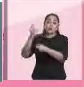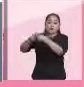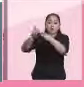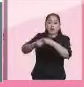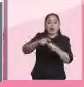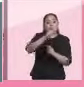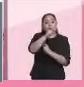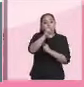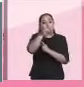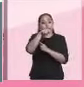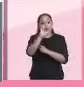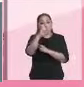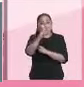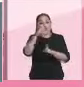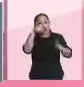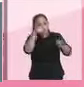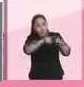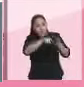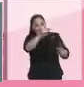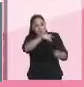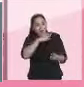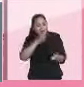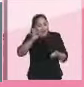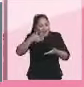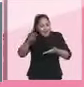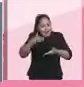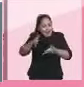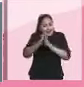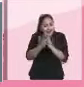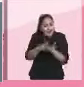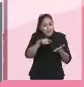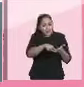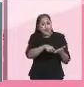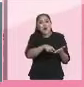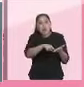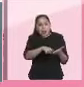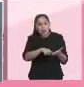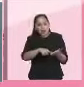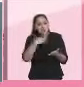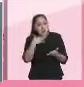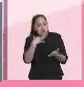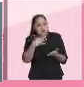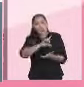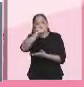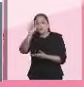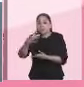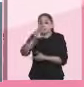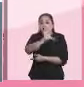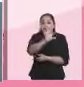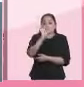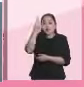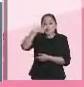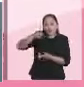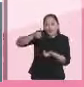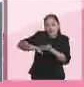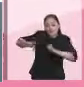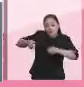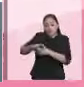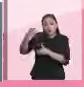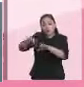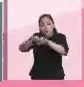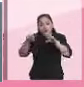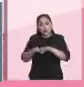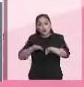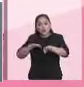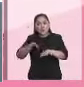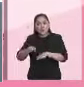de corrupto en una página de su libro y hoy anuncia que va a ser el jefe de su gabinete, que dice que gobernando con el ejemplo